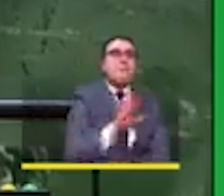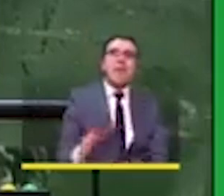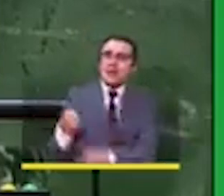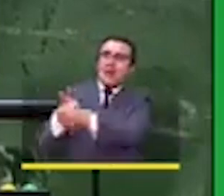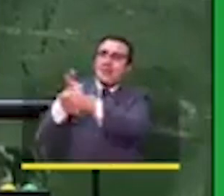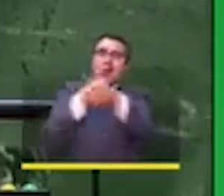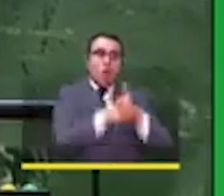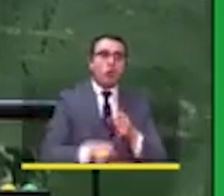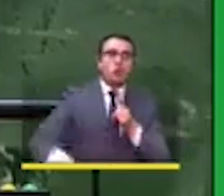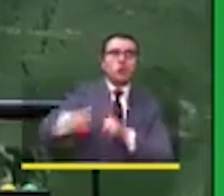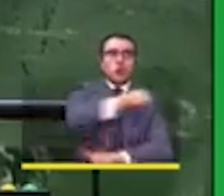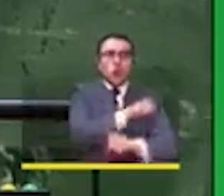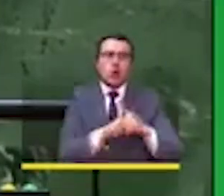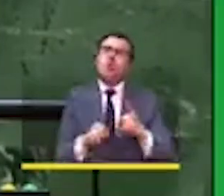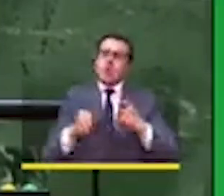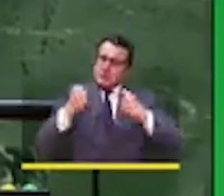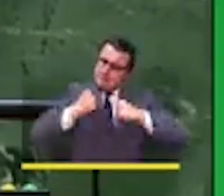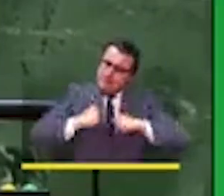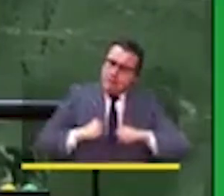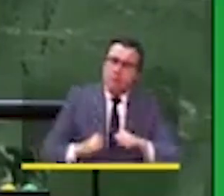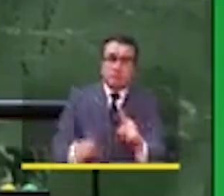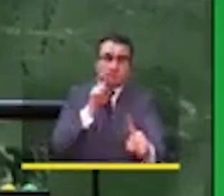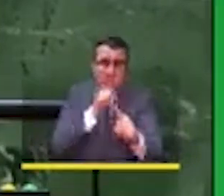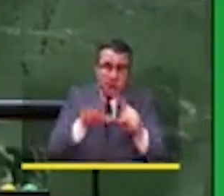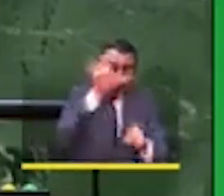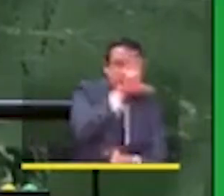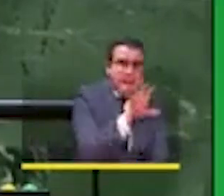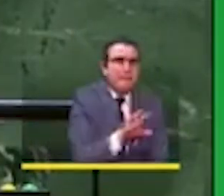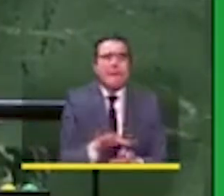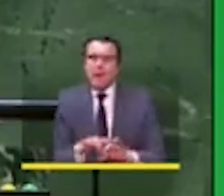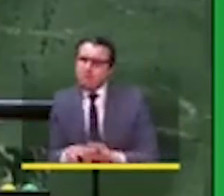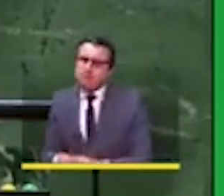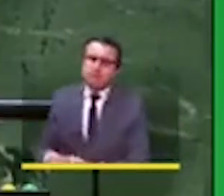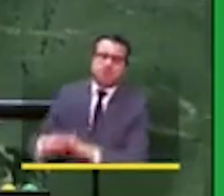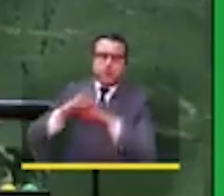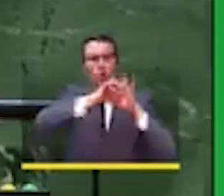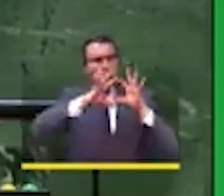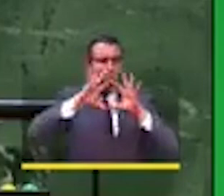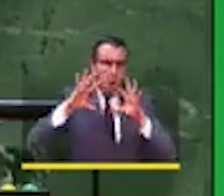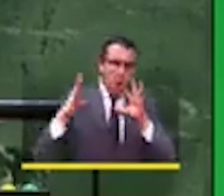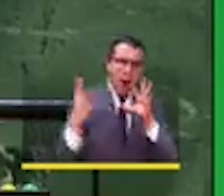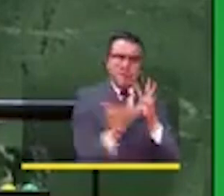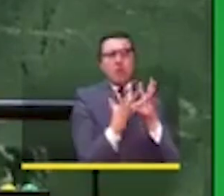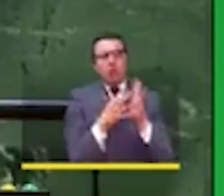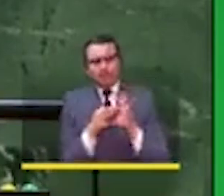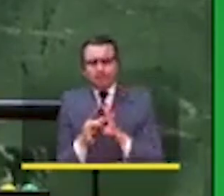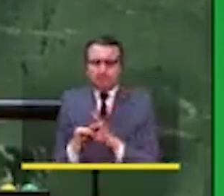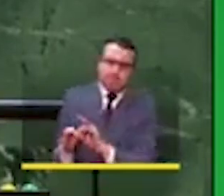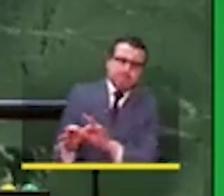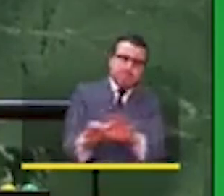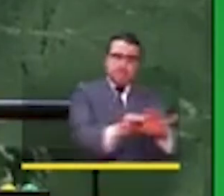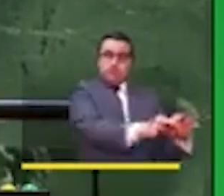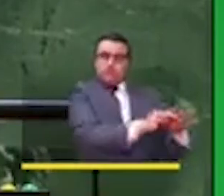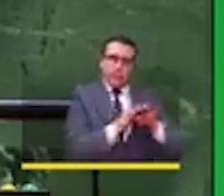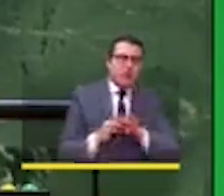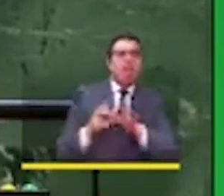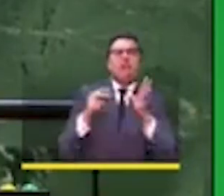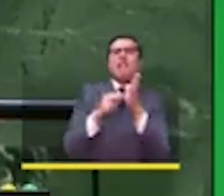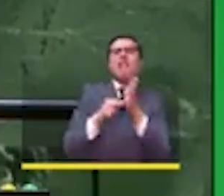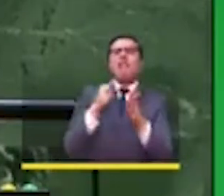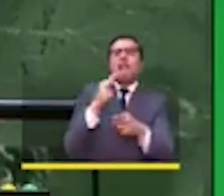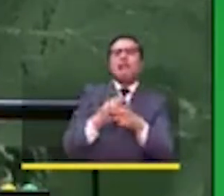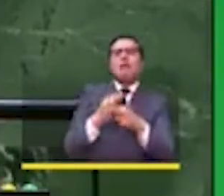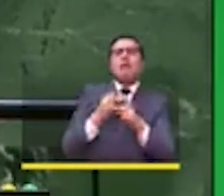sociedades de juntar los estados para juntar la humanidad, que ahora llaman